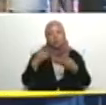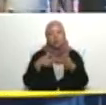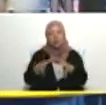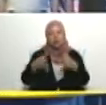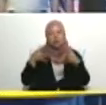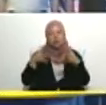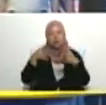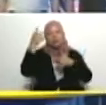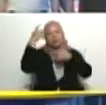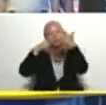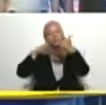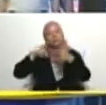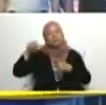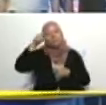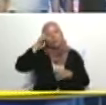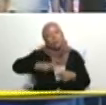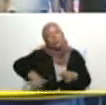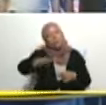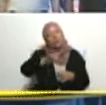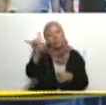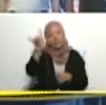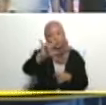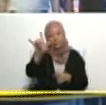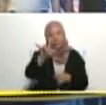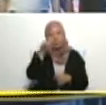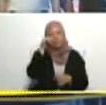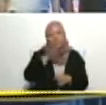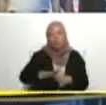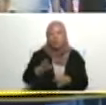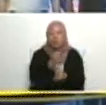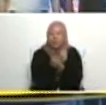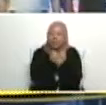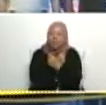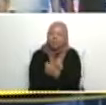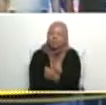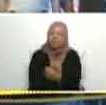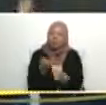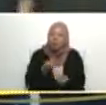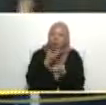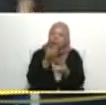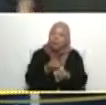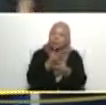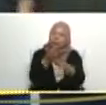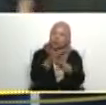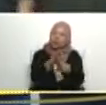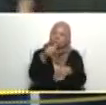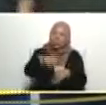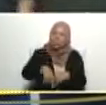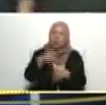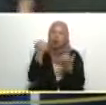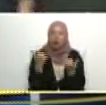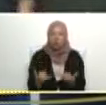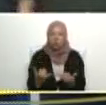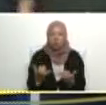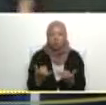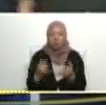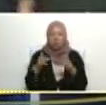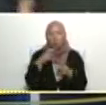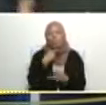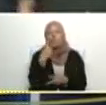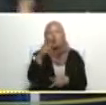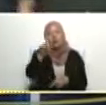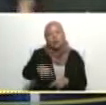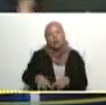¡Venceremos! Vamos, pueblo querido, pueblo amado, a transmitir a partir de este momento la voz